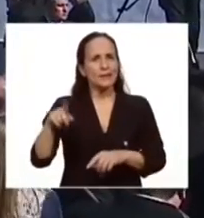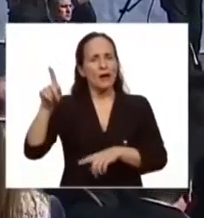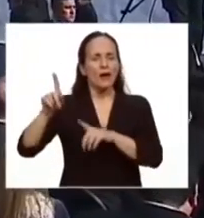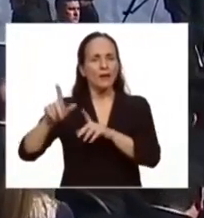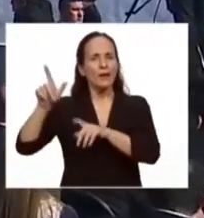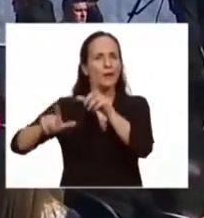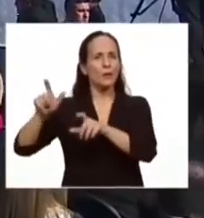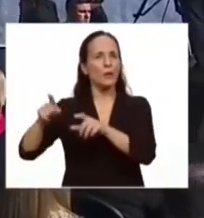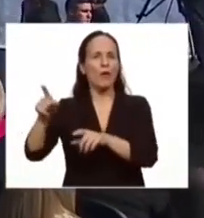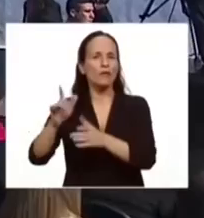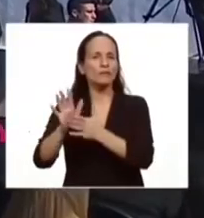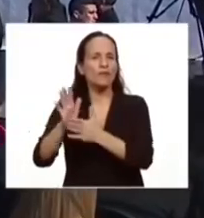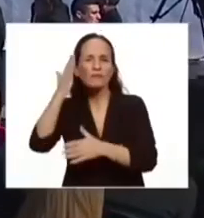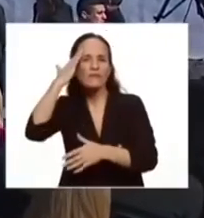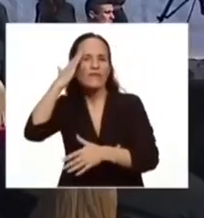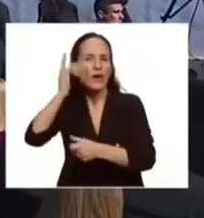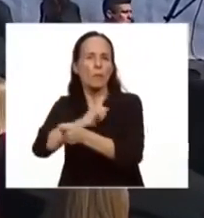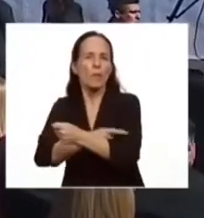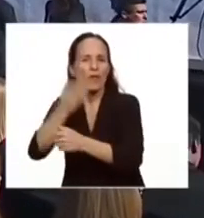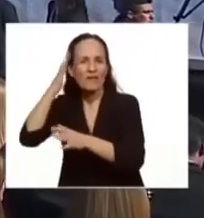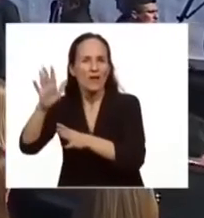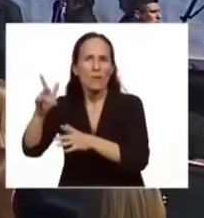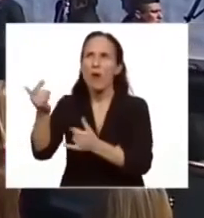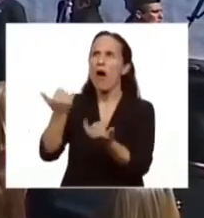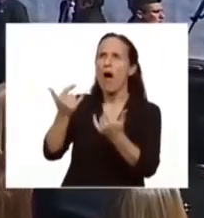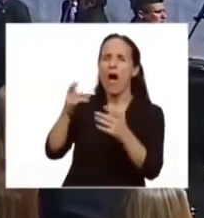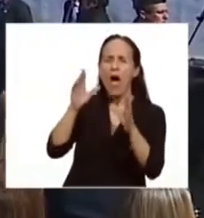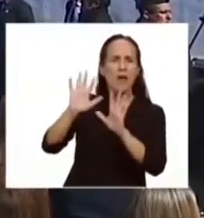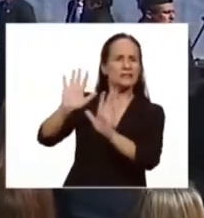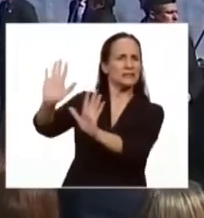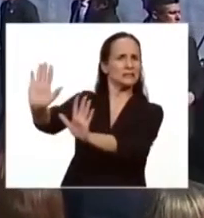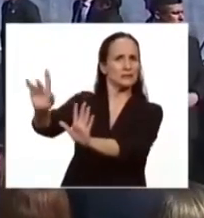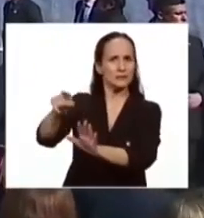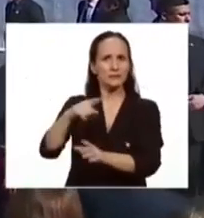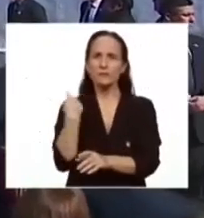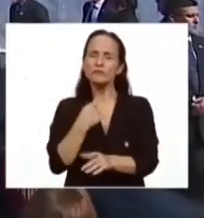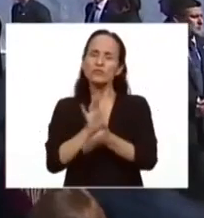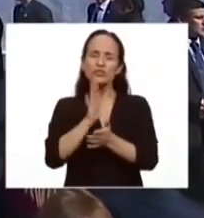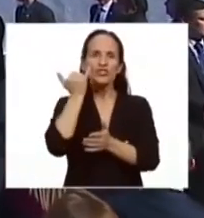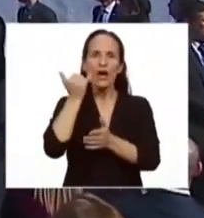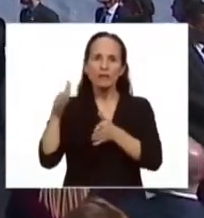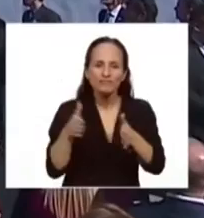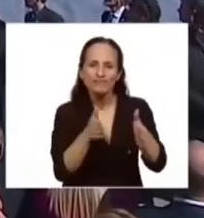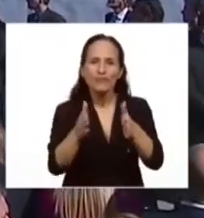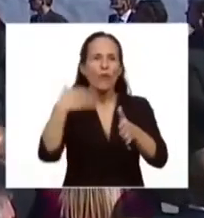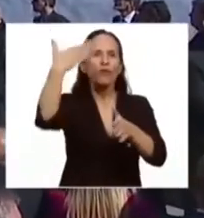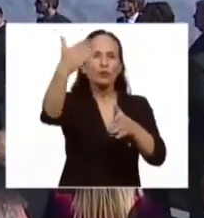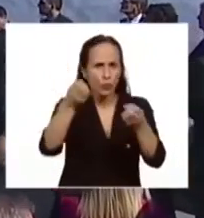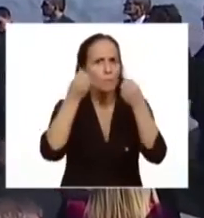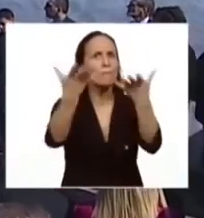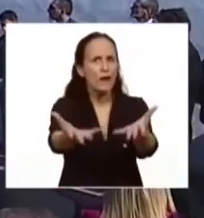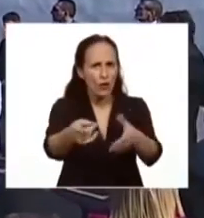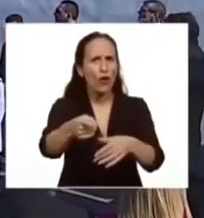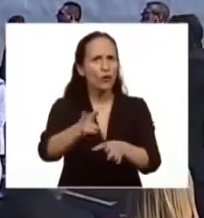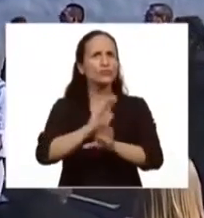enfermado con el poder, porque ya empezamos a caminar en la dirección hacia un futuro mejor y con otros